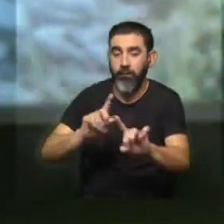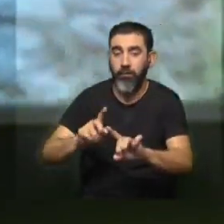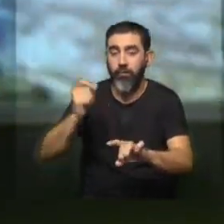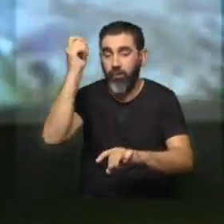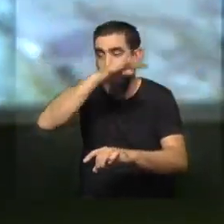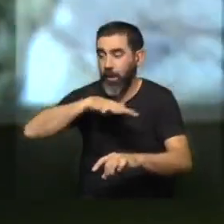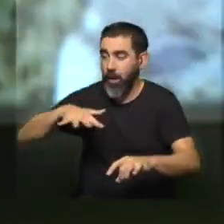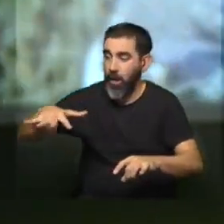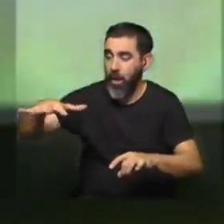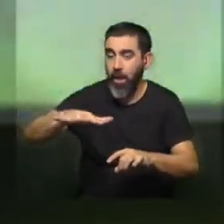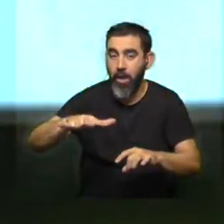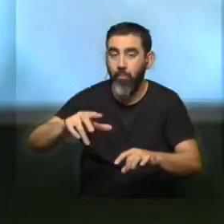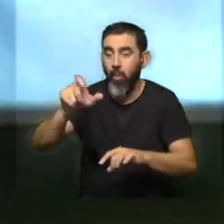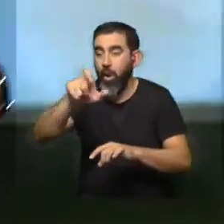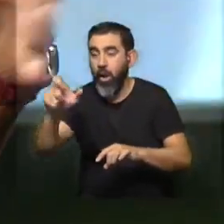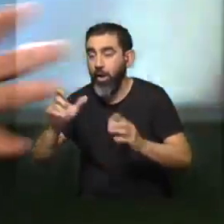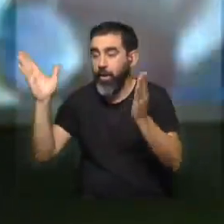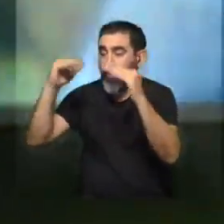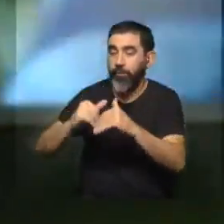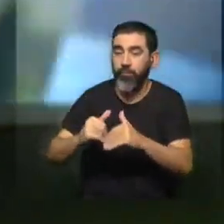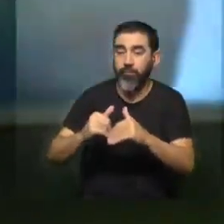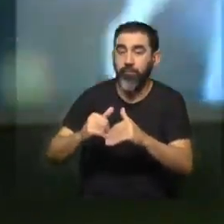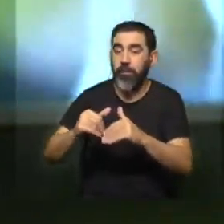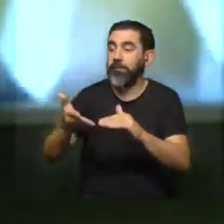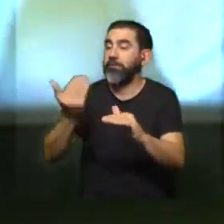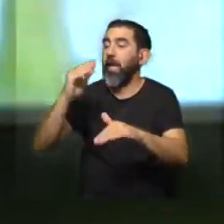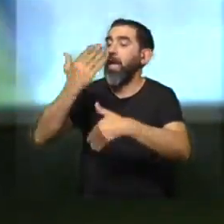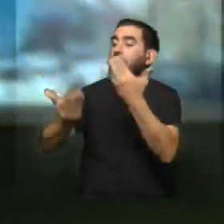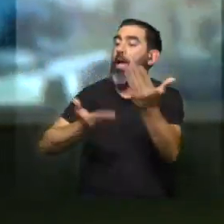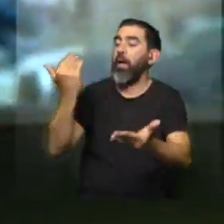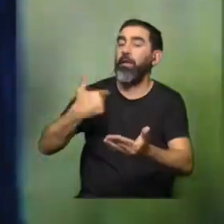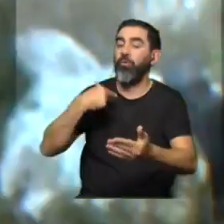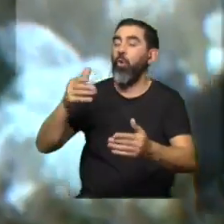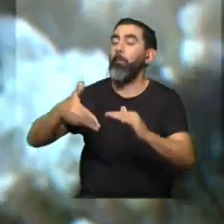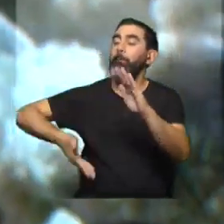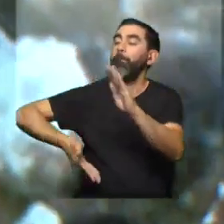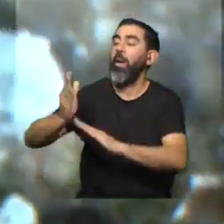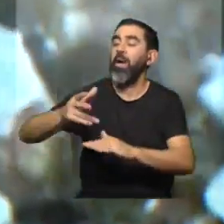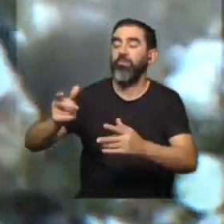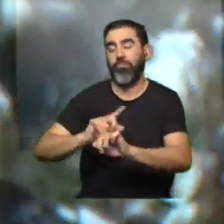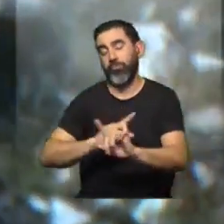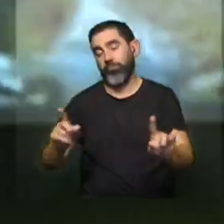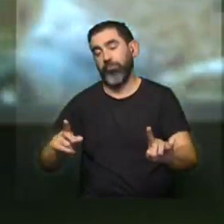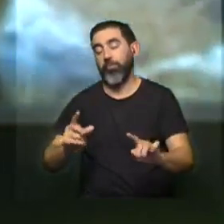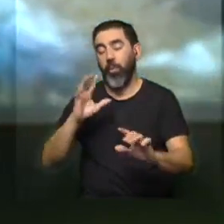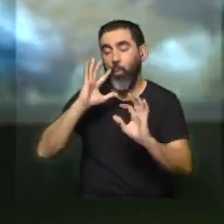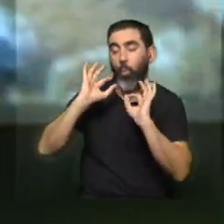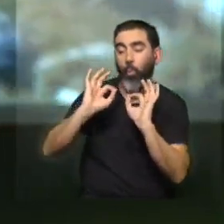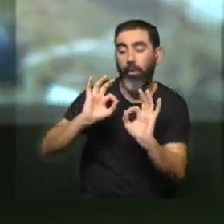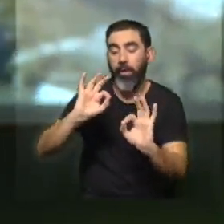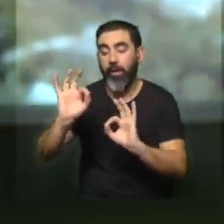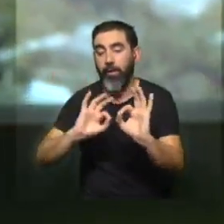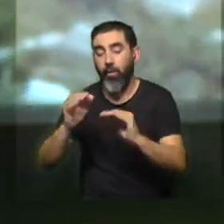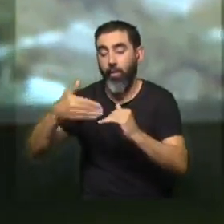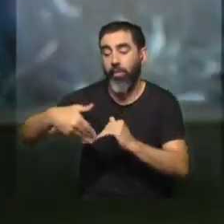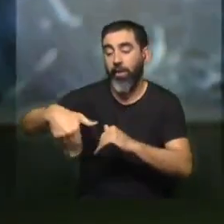campo y un arroyo no da paso, bueno, desmontarlo para hacerme un paso del arroyo, no, estar atentos a